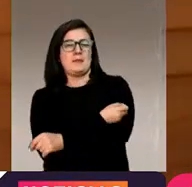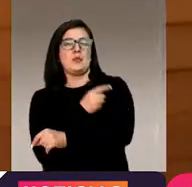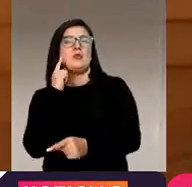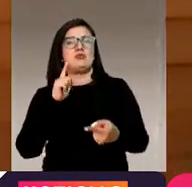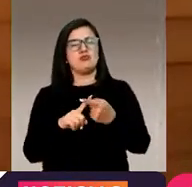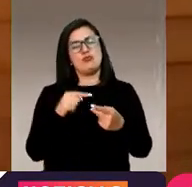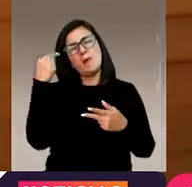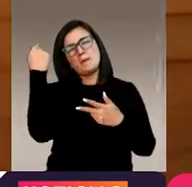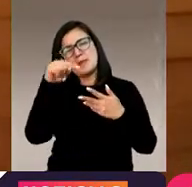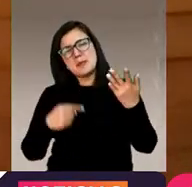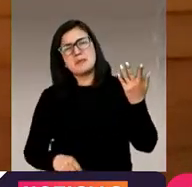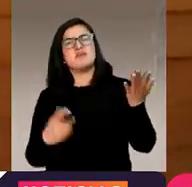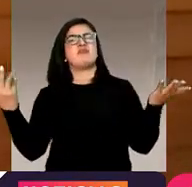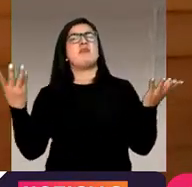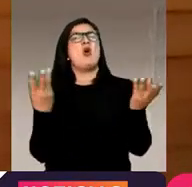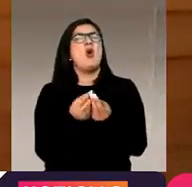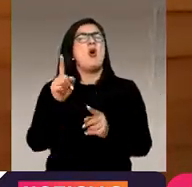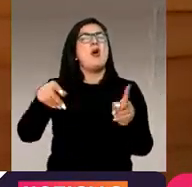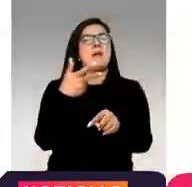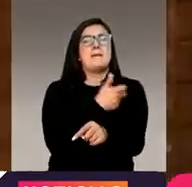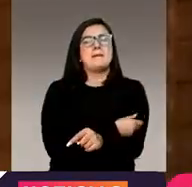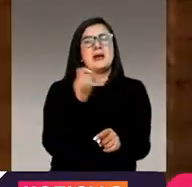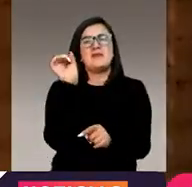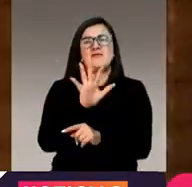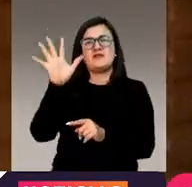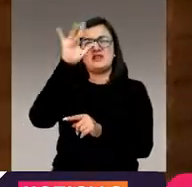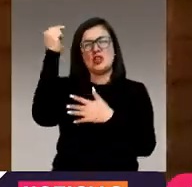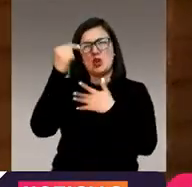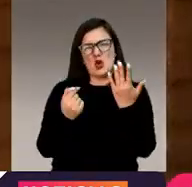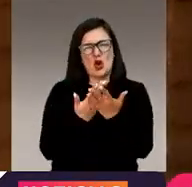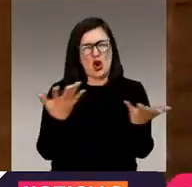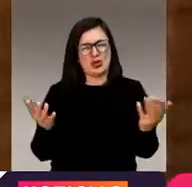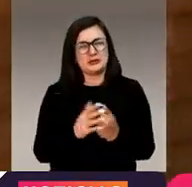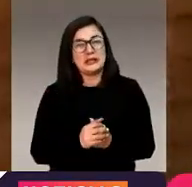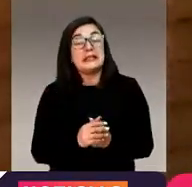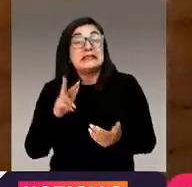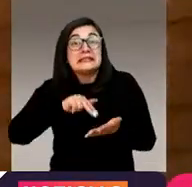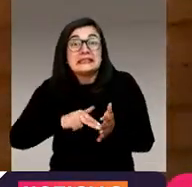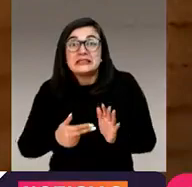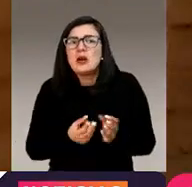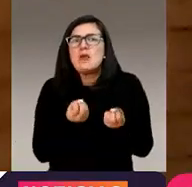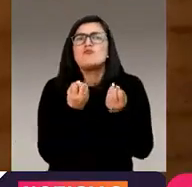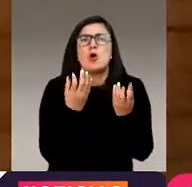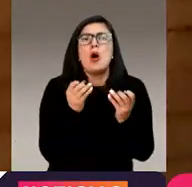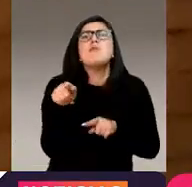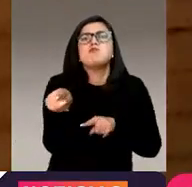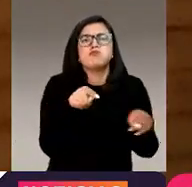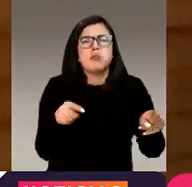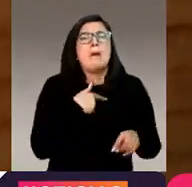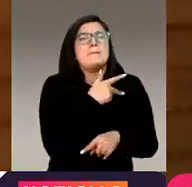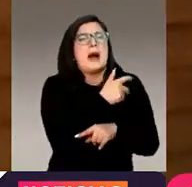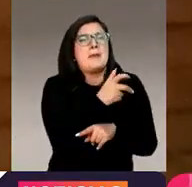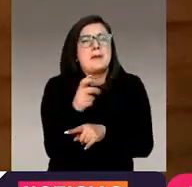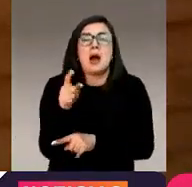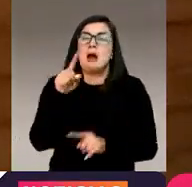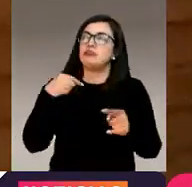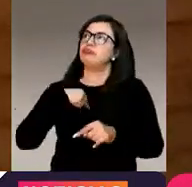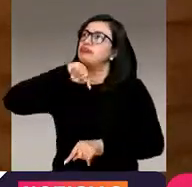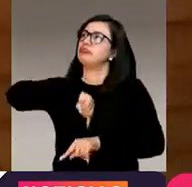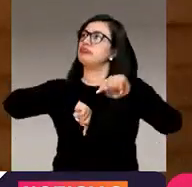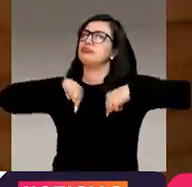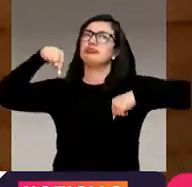vectoriales, otras que son de virus inactivos. ¿Eso qué quiere decir? Que si hay muchas personas inmunes, eso genera una